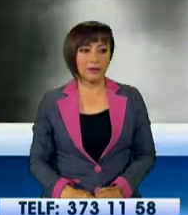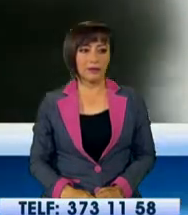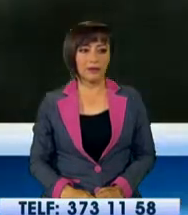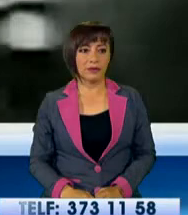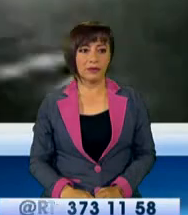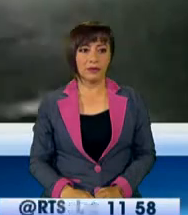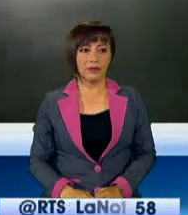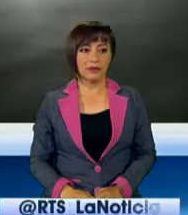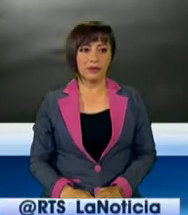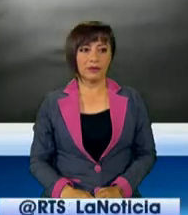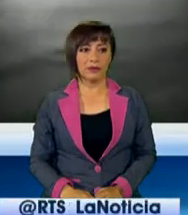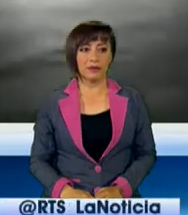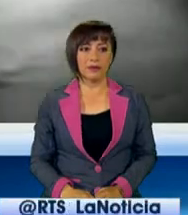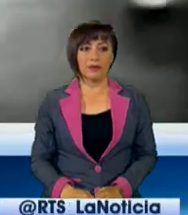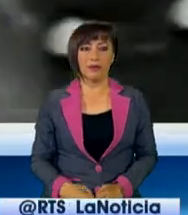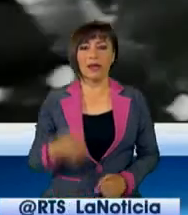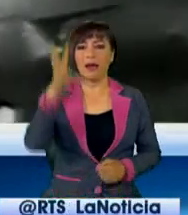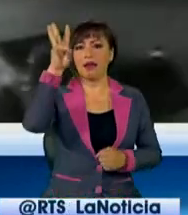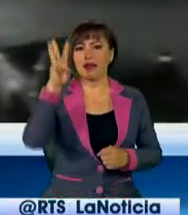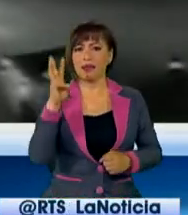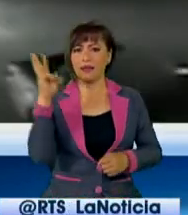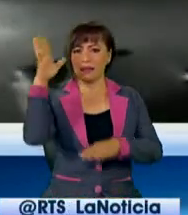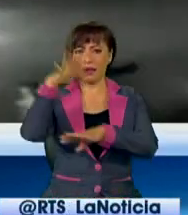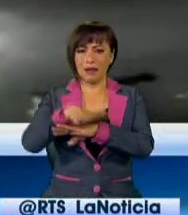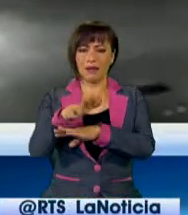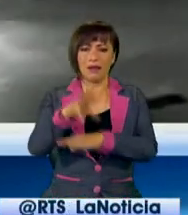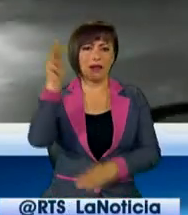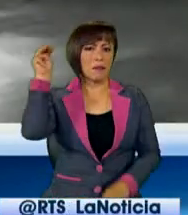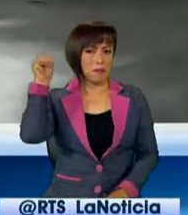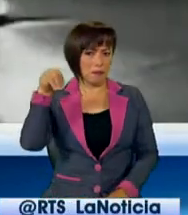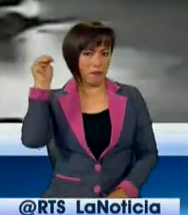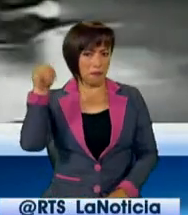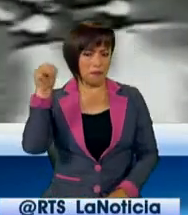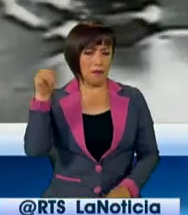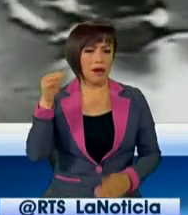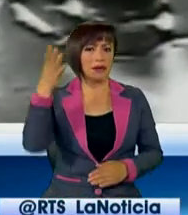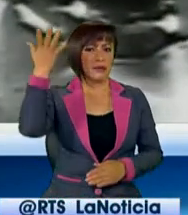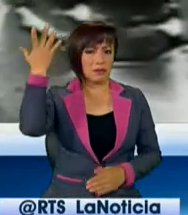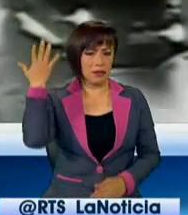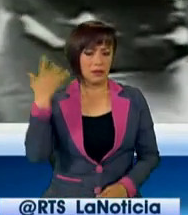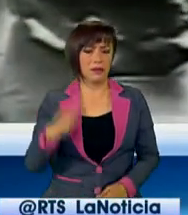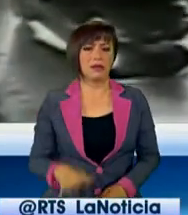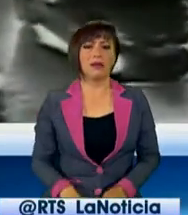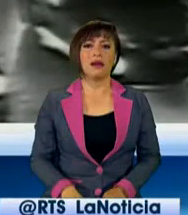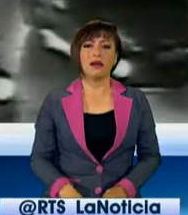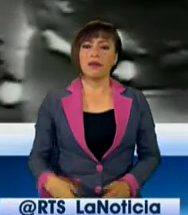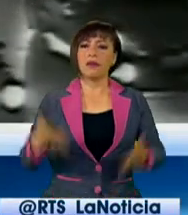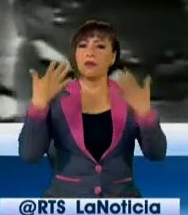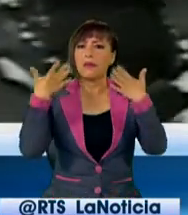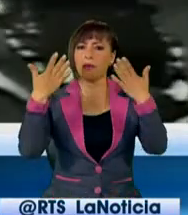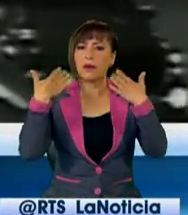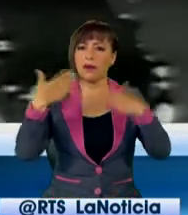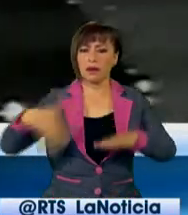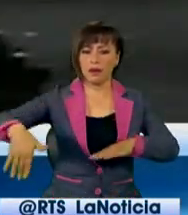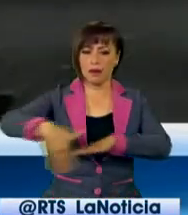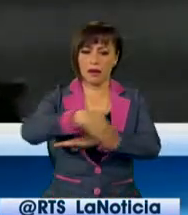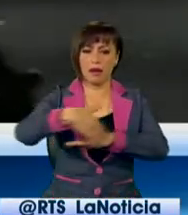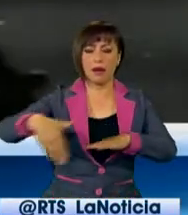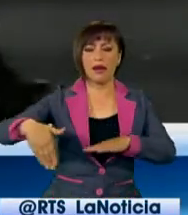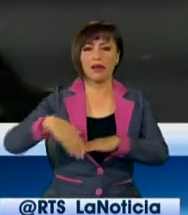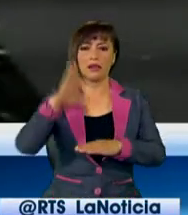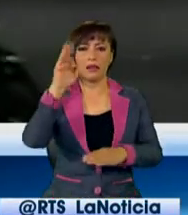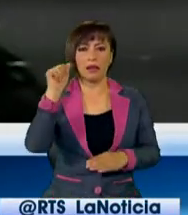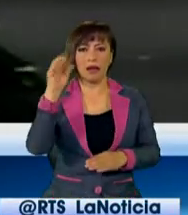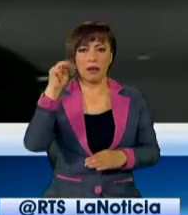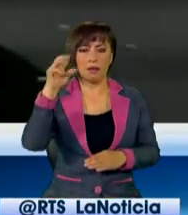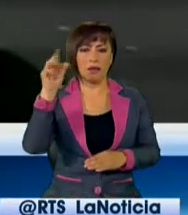Ocurrió a las 18 horas y 36 minutos del martes. En un tramo de la avenida Juan Tan Camarengo, donde la cámara